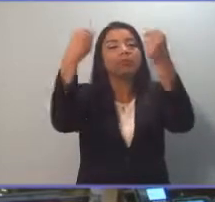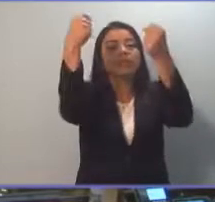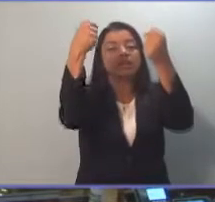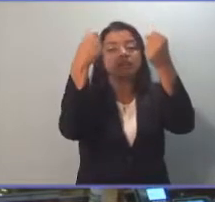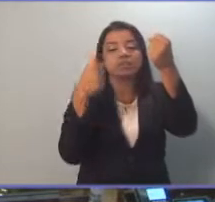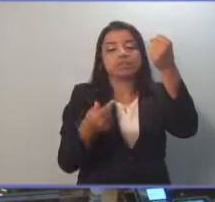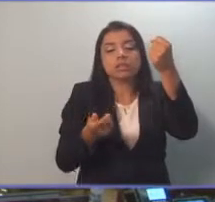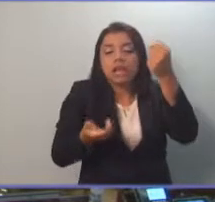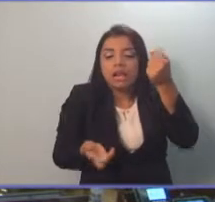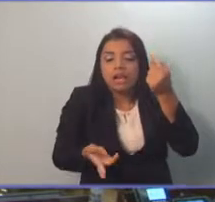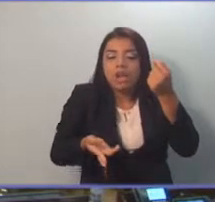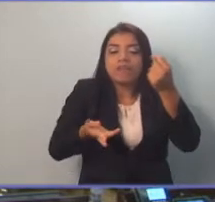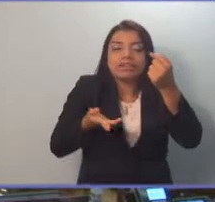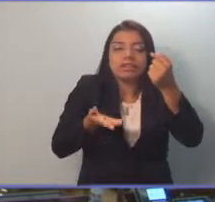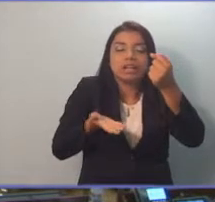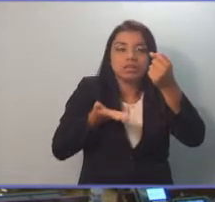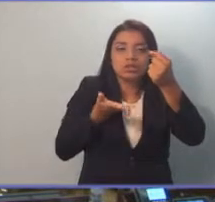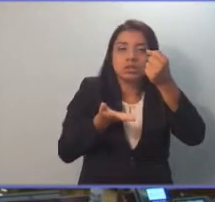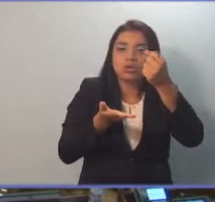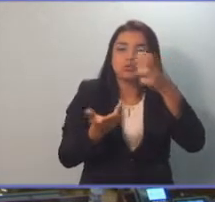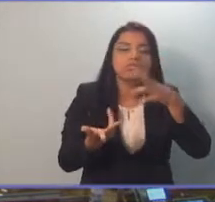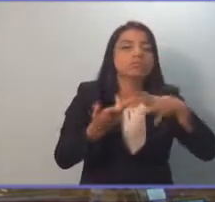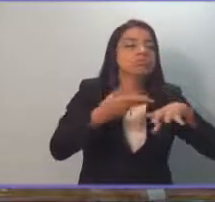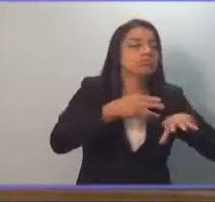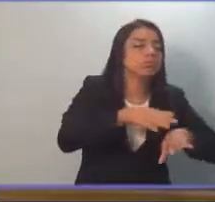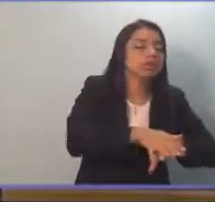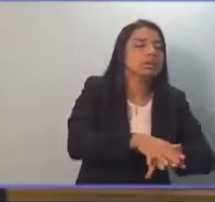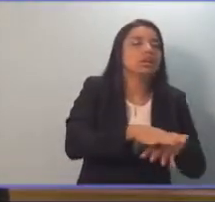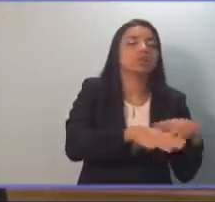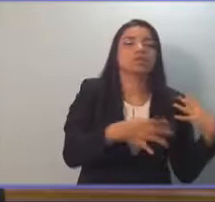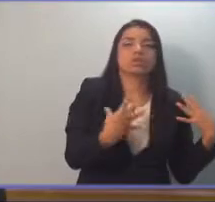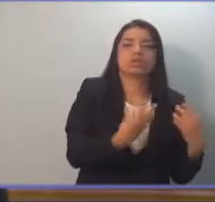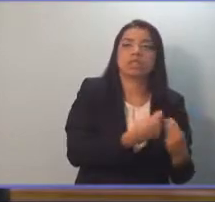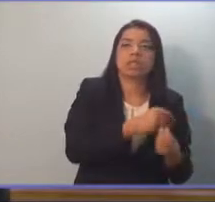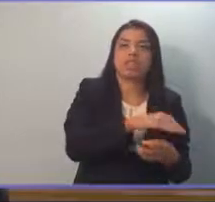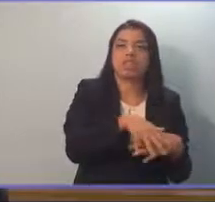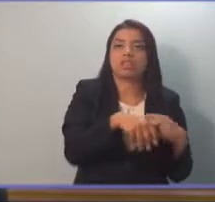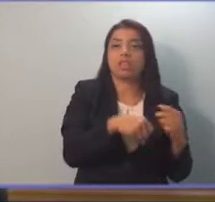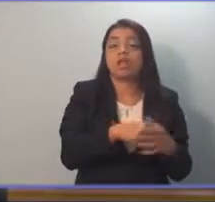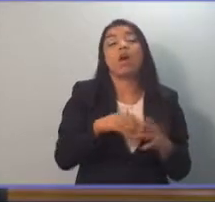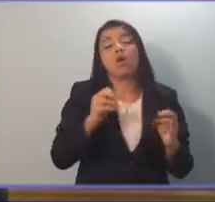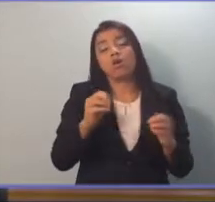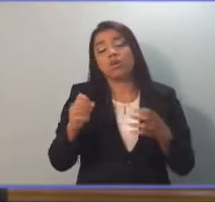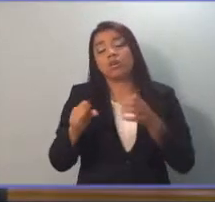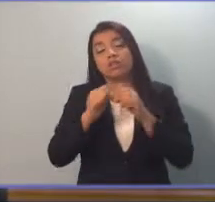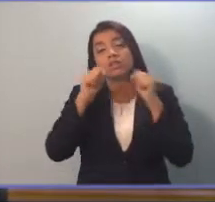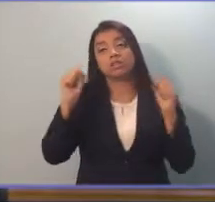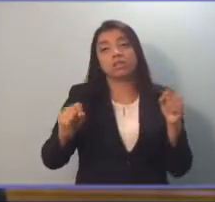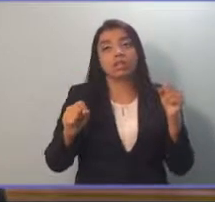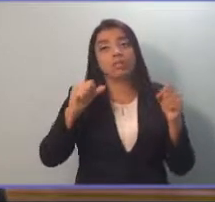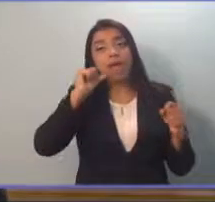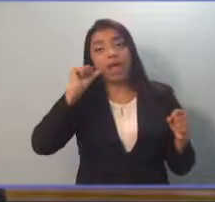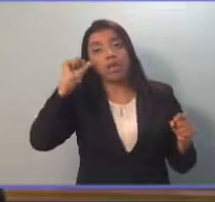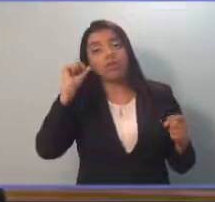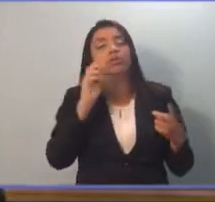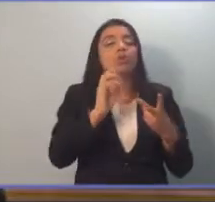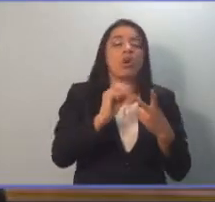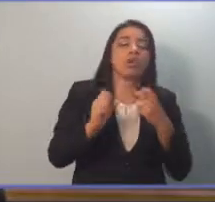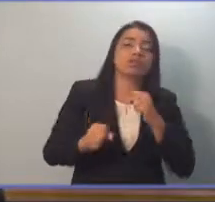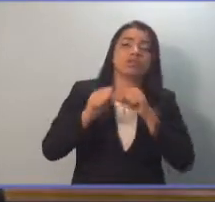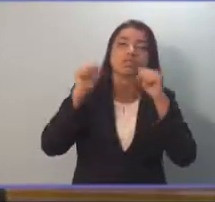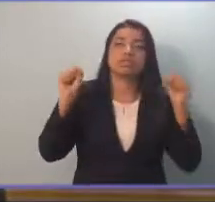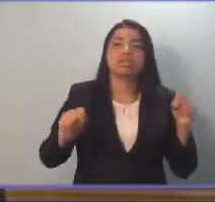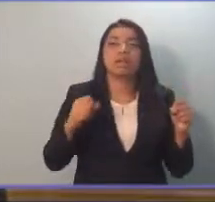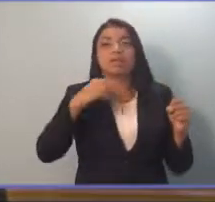adultos y también en el de sistema de justicia penal juvenil. El principal esfuerzo